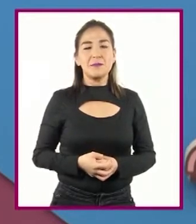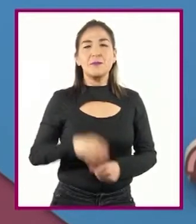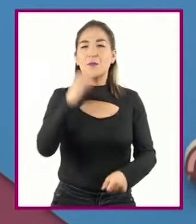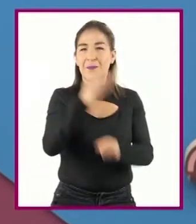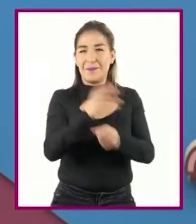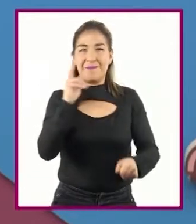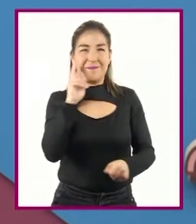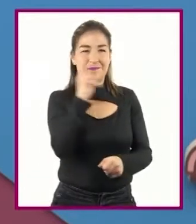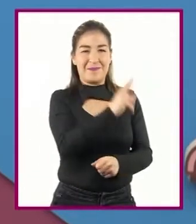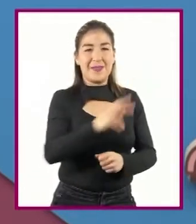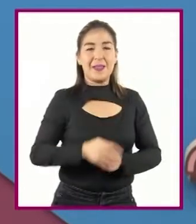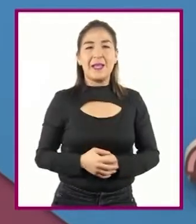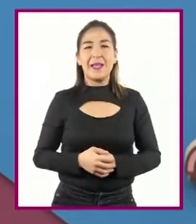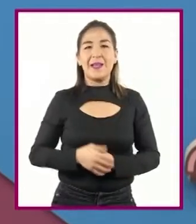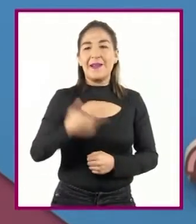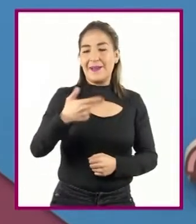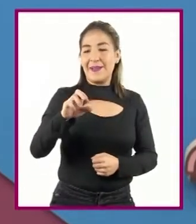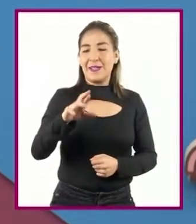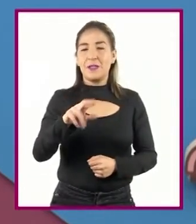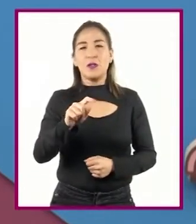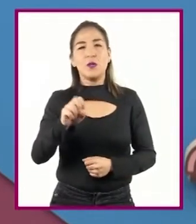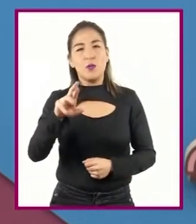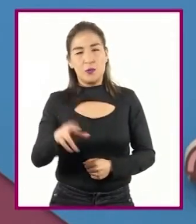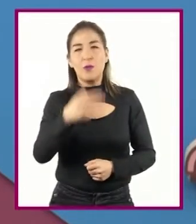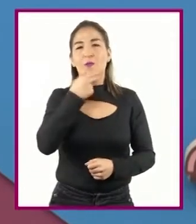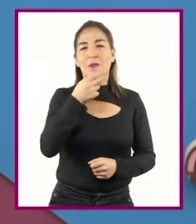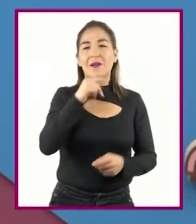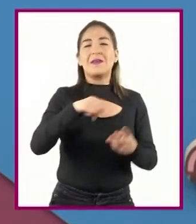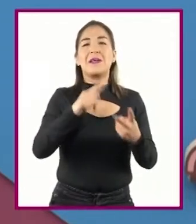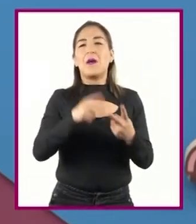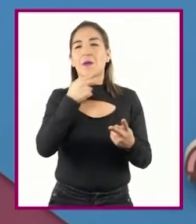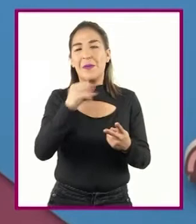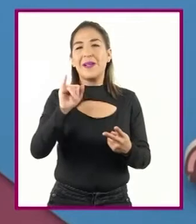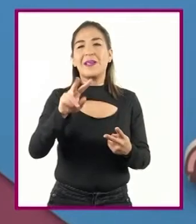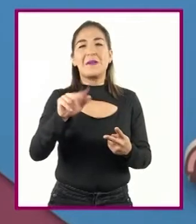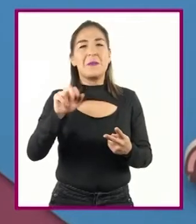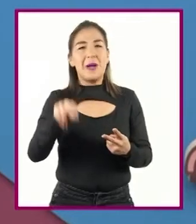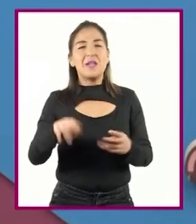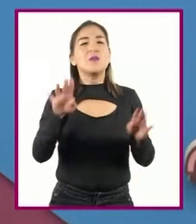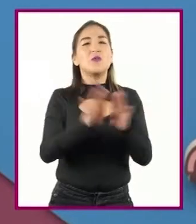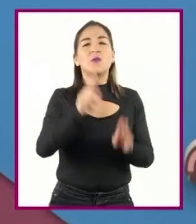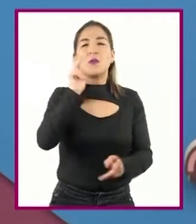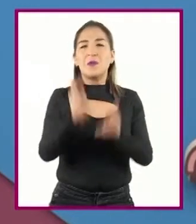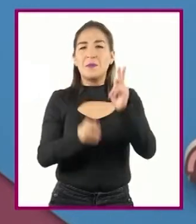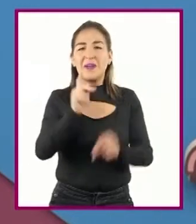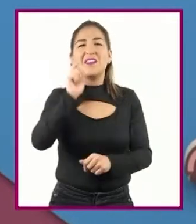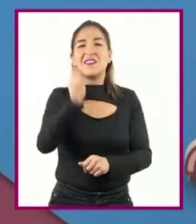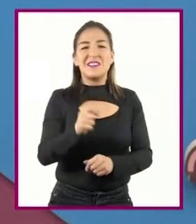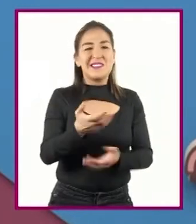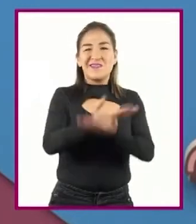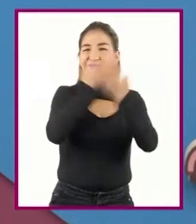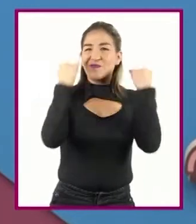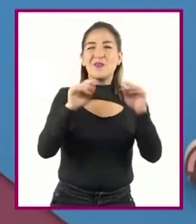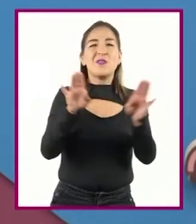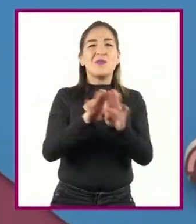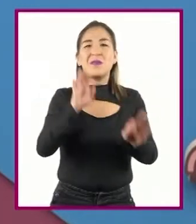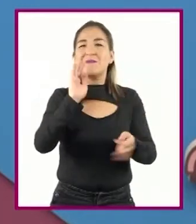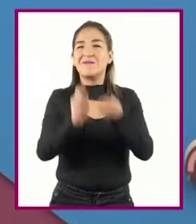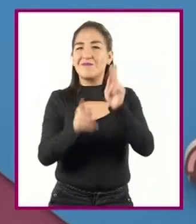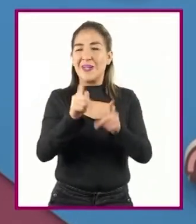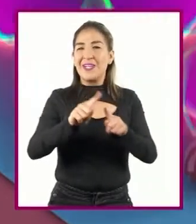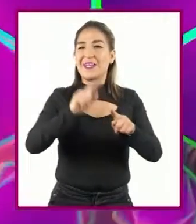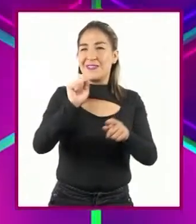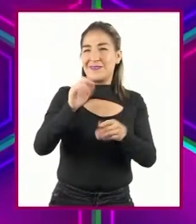Veamos y escuchemos a Héctor e Iván, que son un ejemplo de no saber dialogar de ninguna de las formas